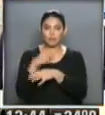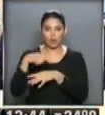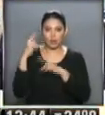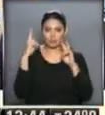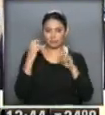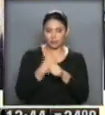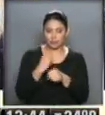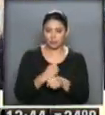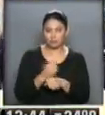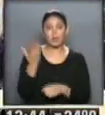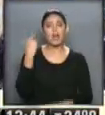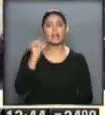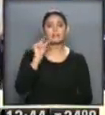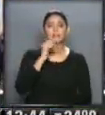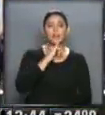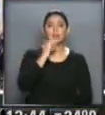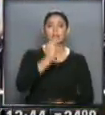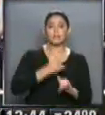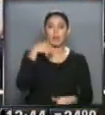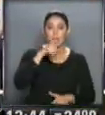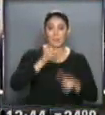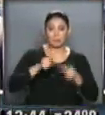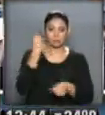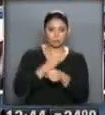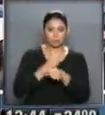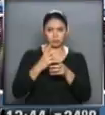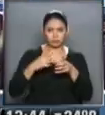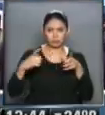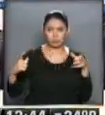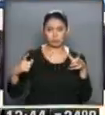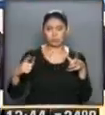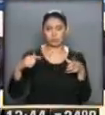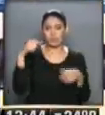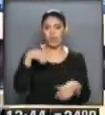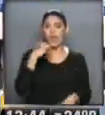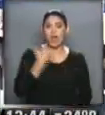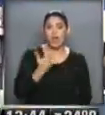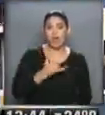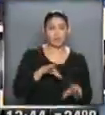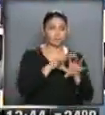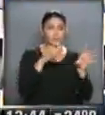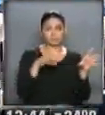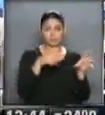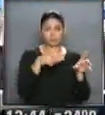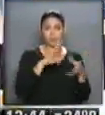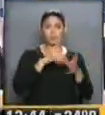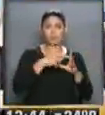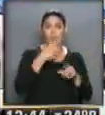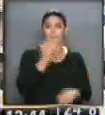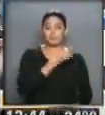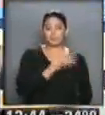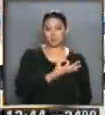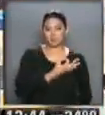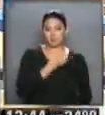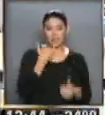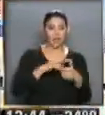les comentaba recién, mucho personal trabajando, precisamente aquí hay autobombas con elementos especializados,